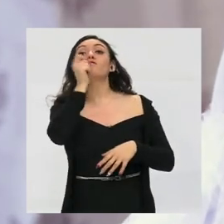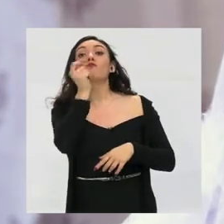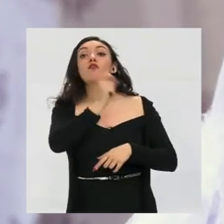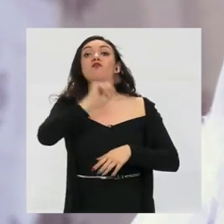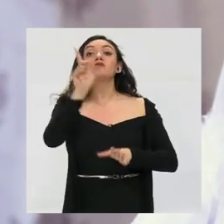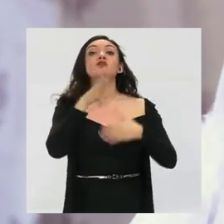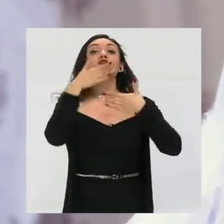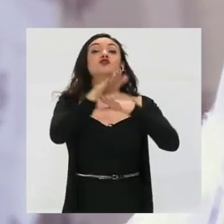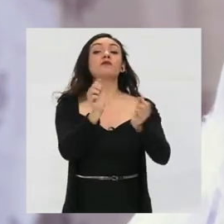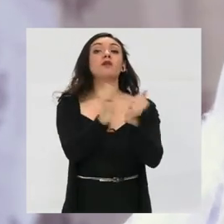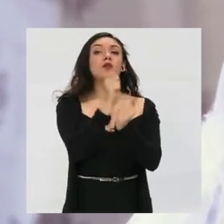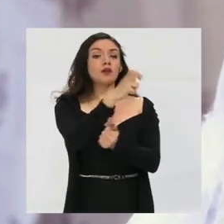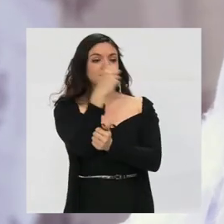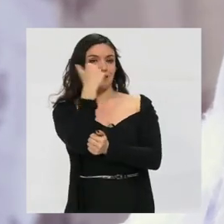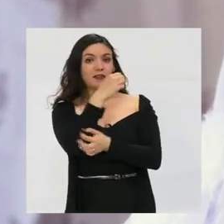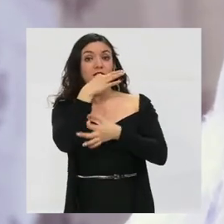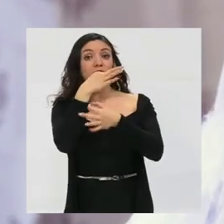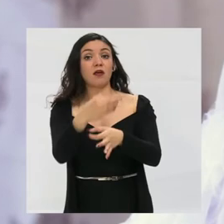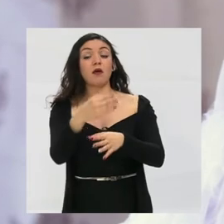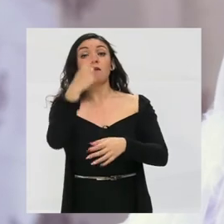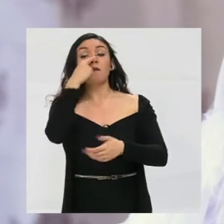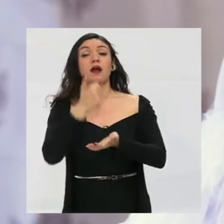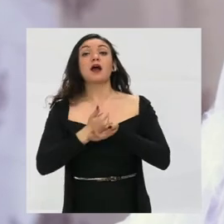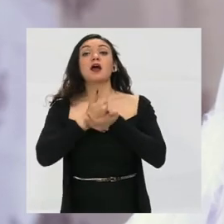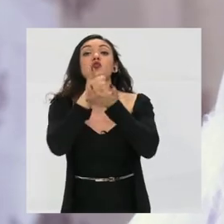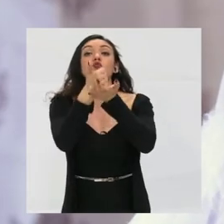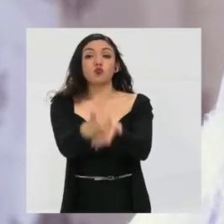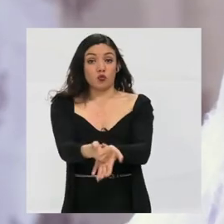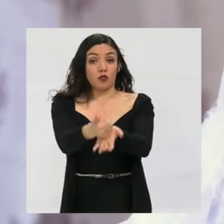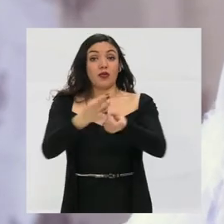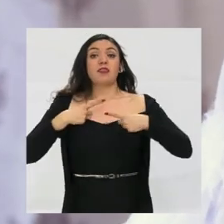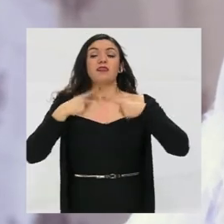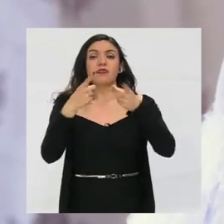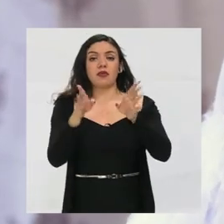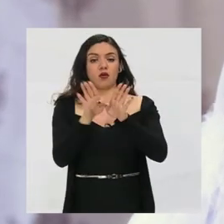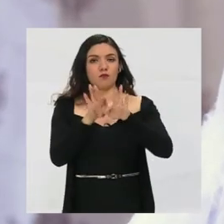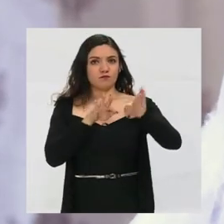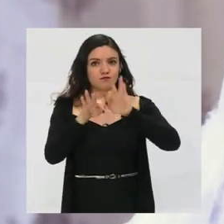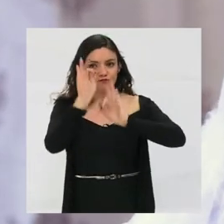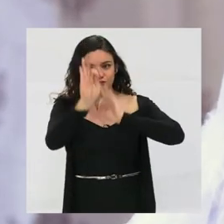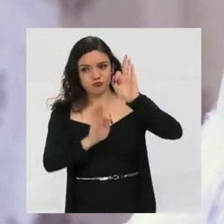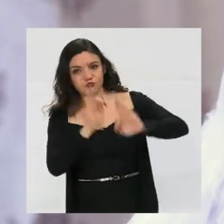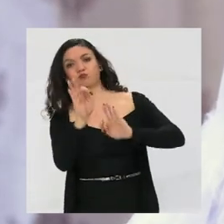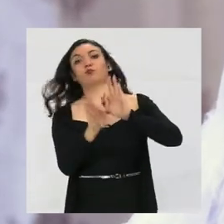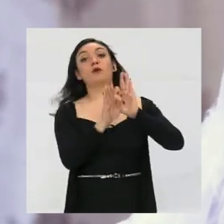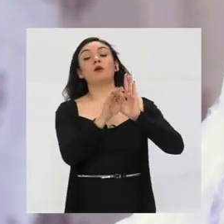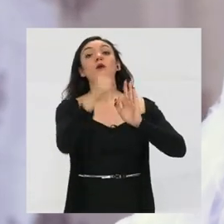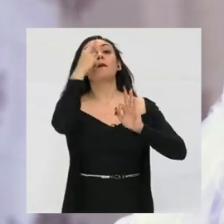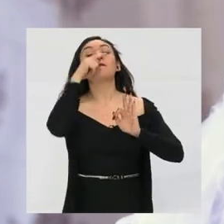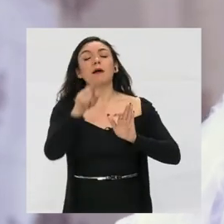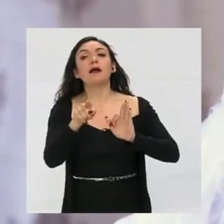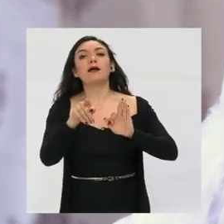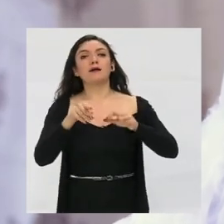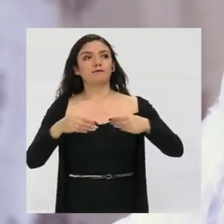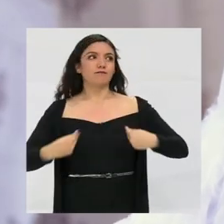que busquen profesionistas en adicciones que les ayude y que les dé